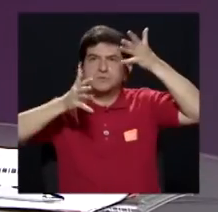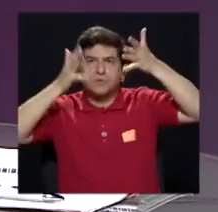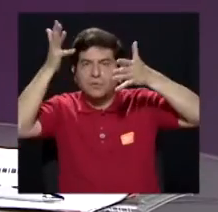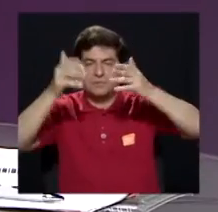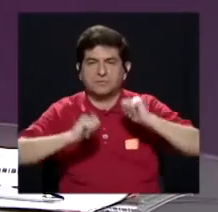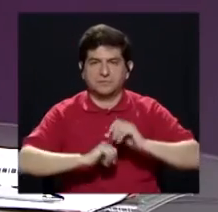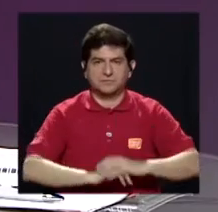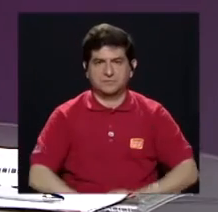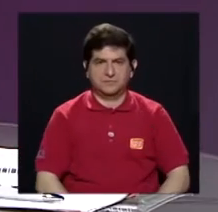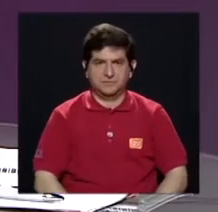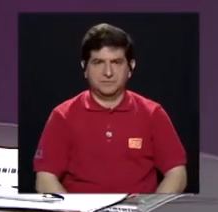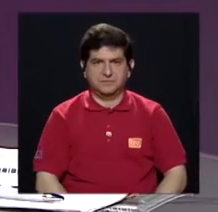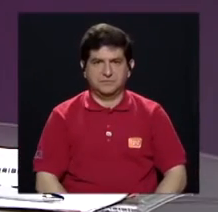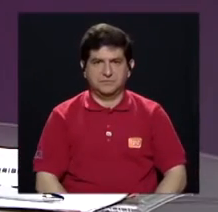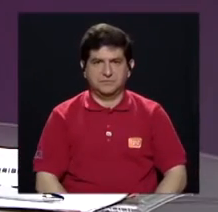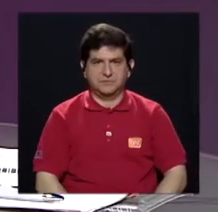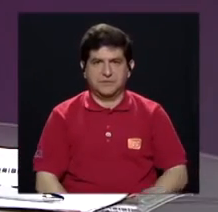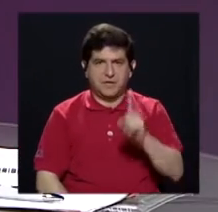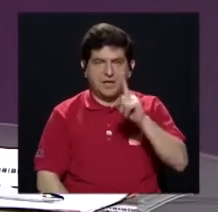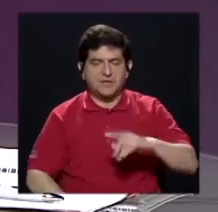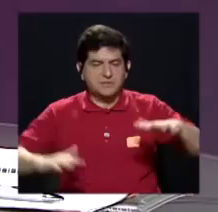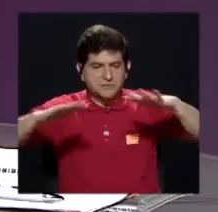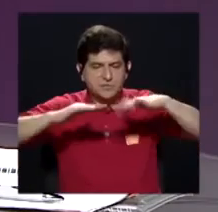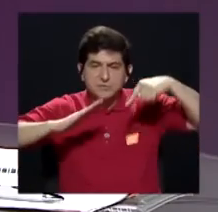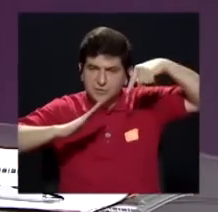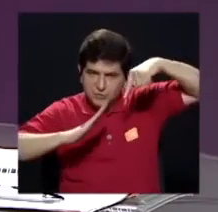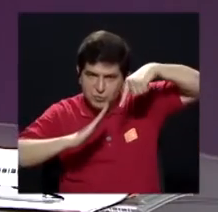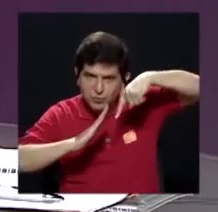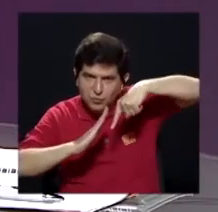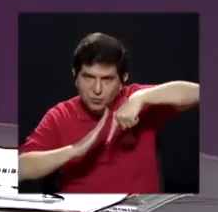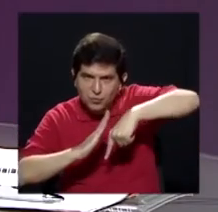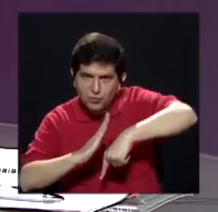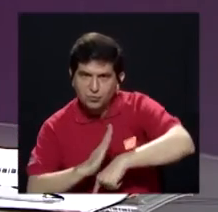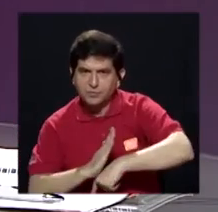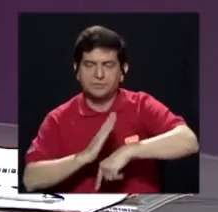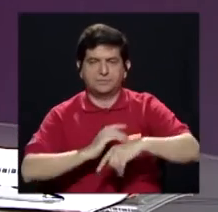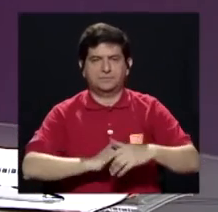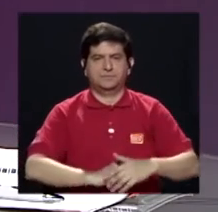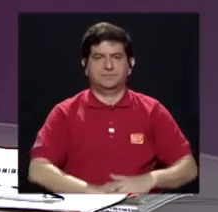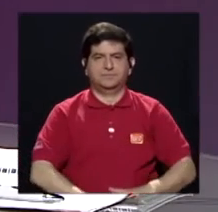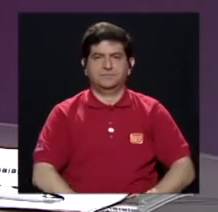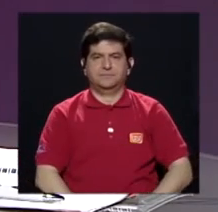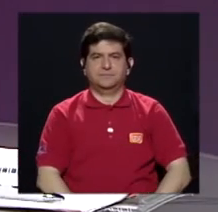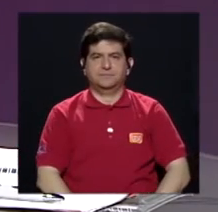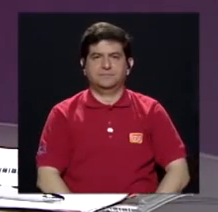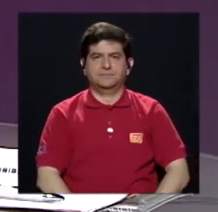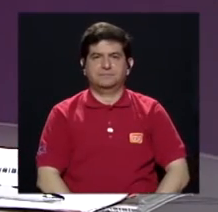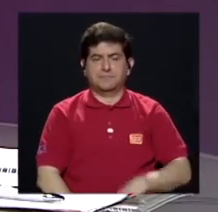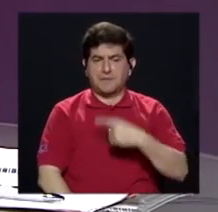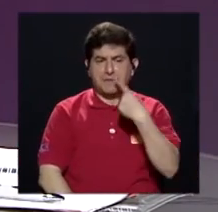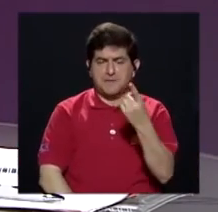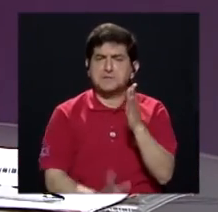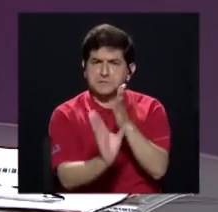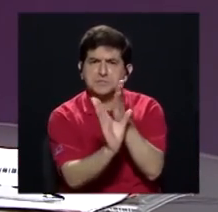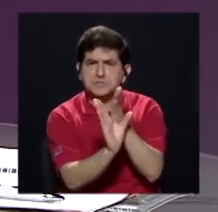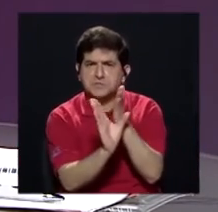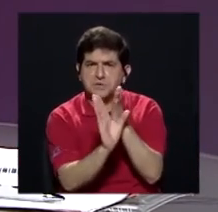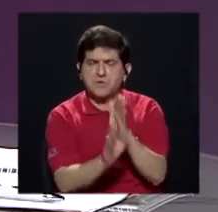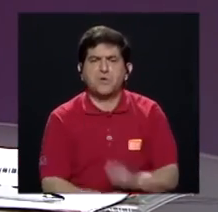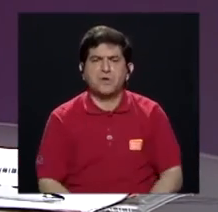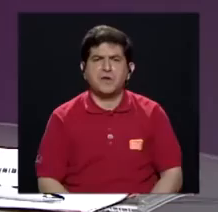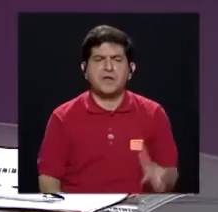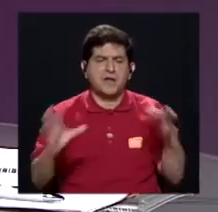¿no? Es un plano más profundo, ¿no? Entonces, digamos que la psicología